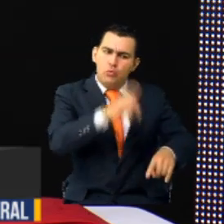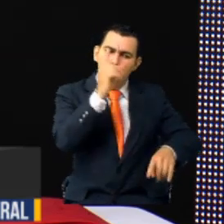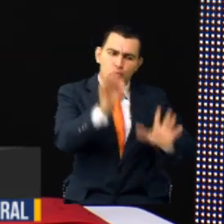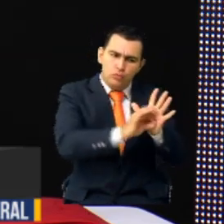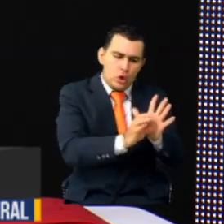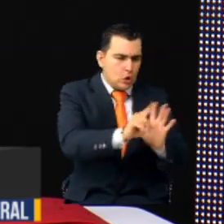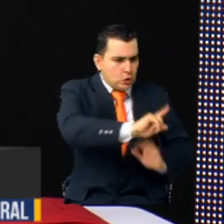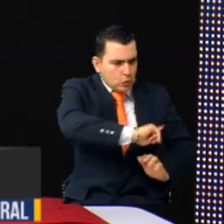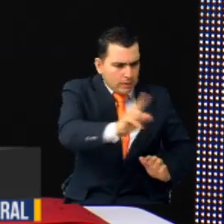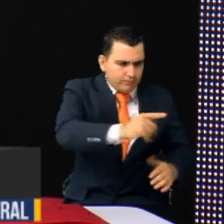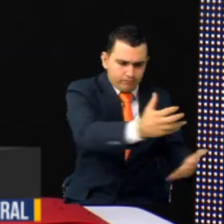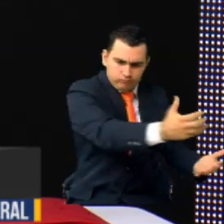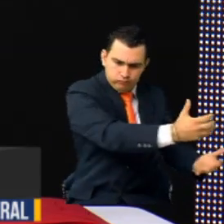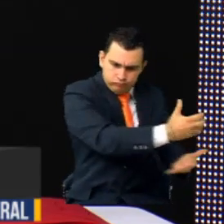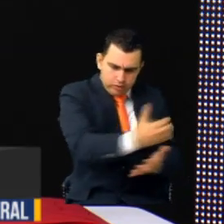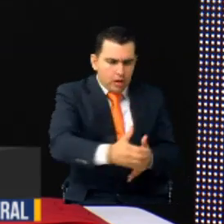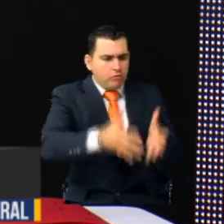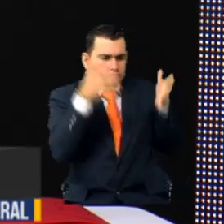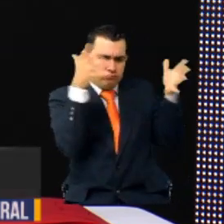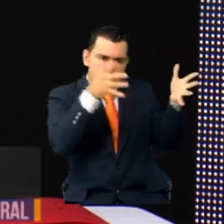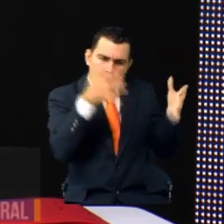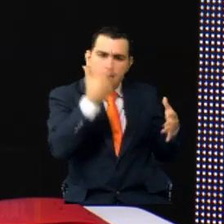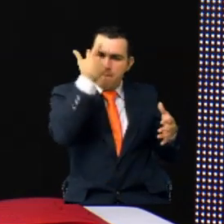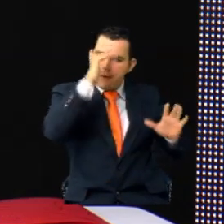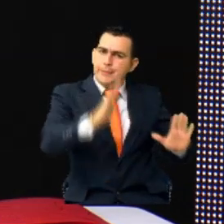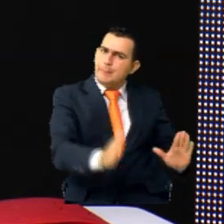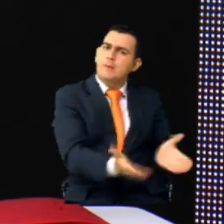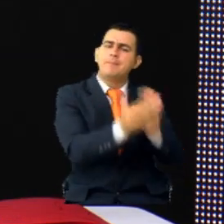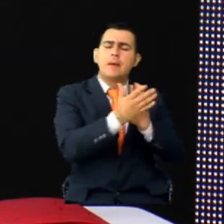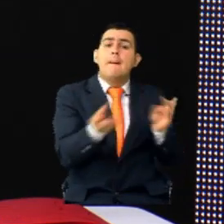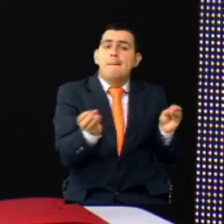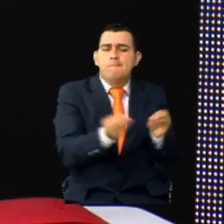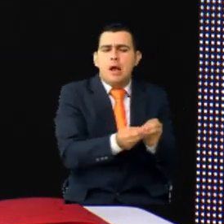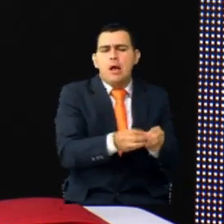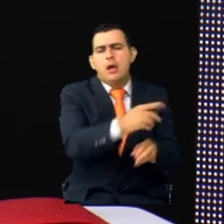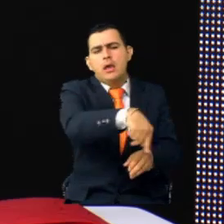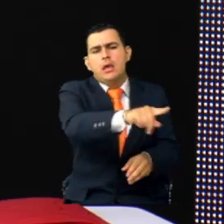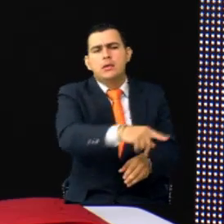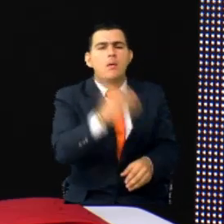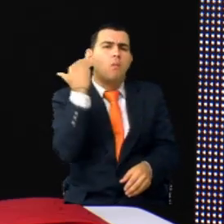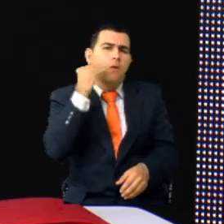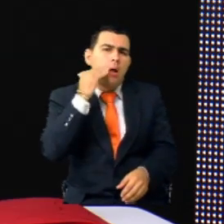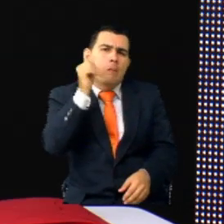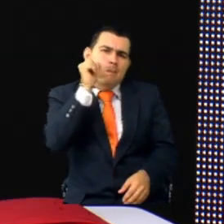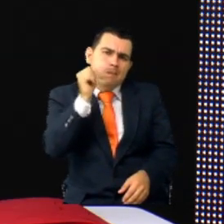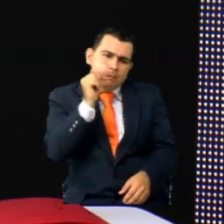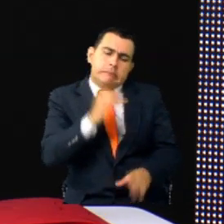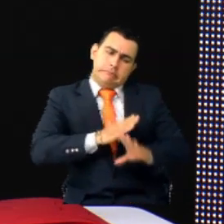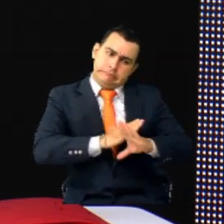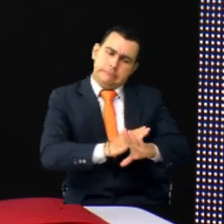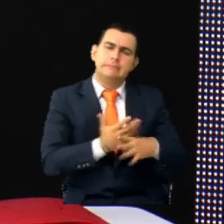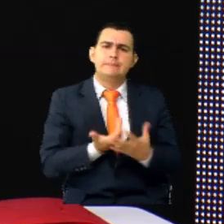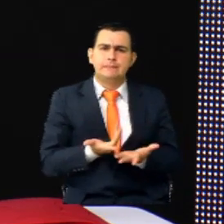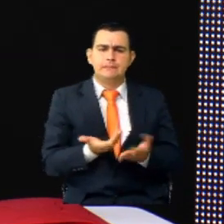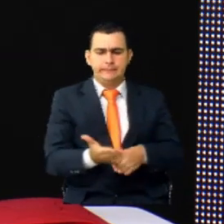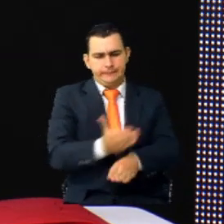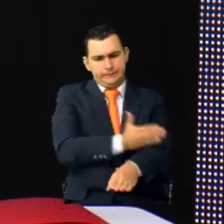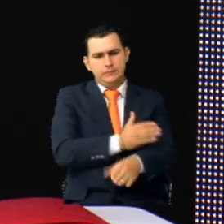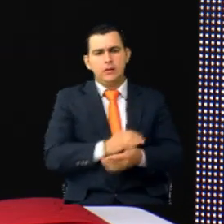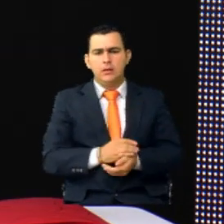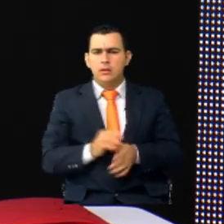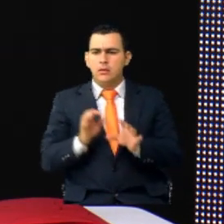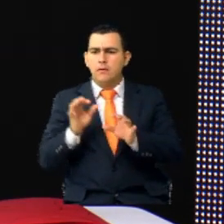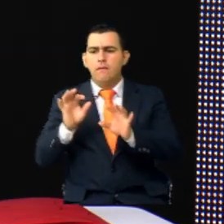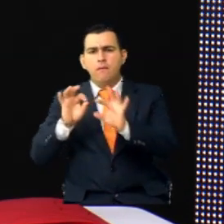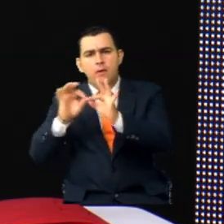importante embarazos a temprana edad. Pero vamos a reconstruir la familia, vamos a trabajar en el hogar. Los